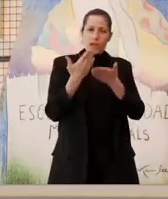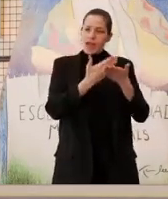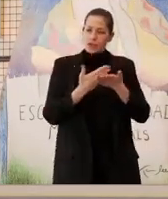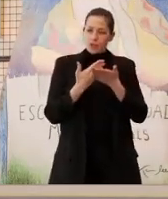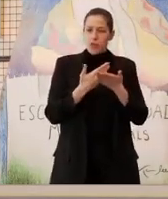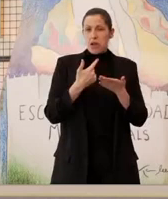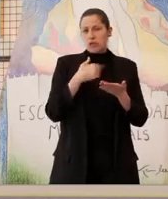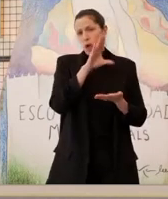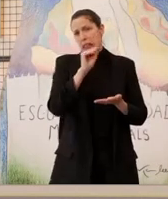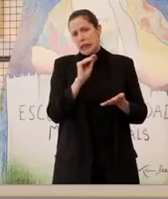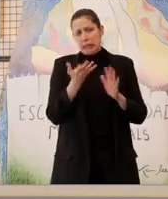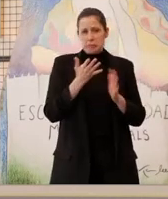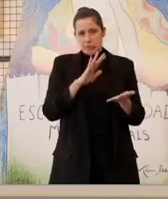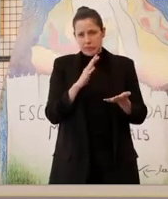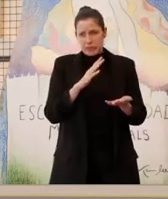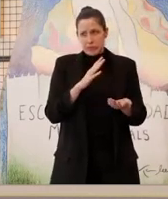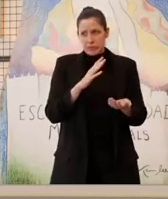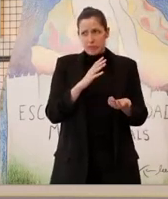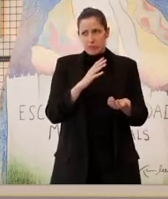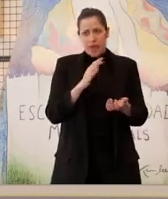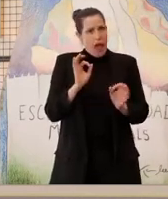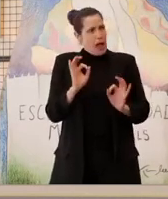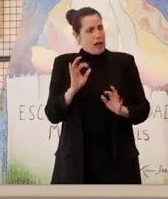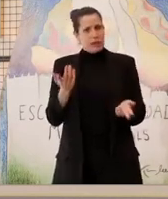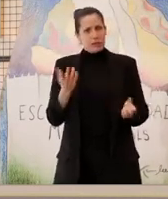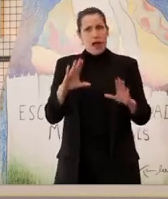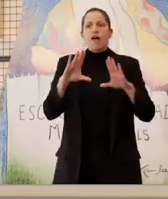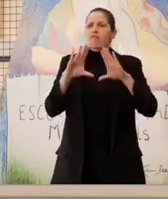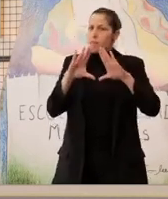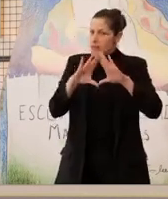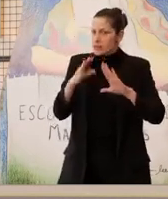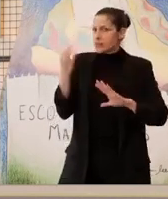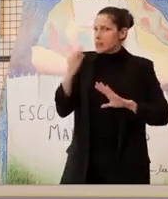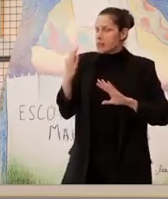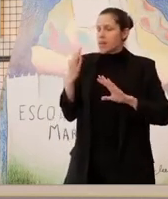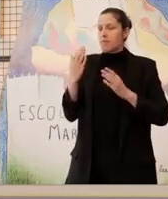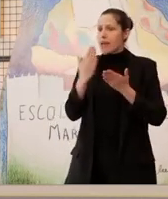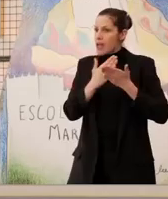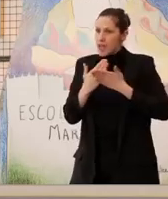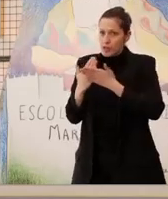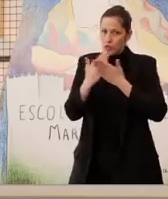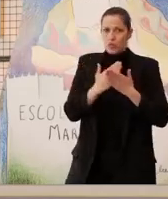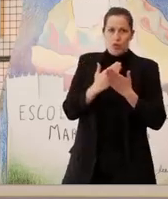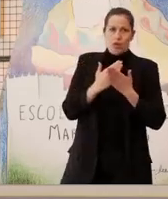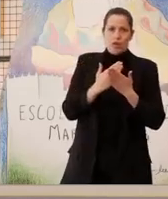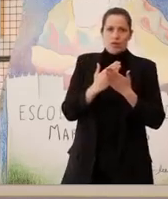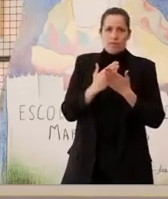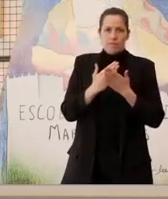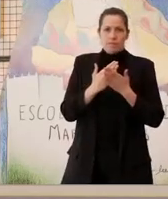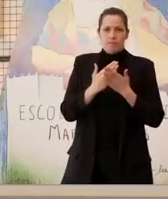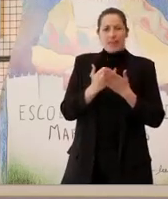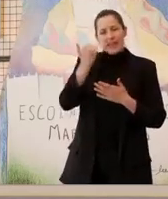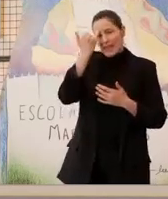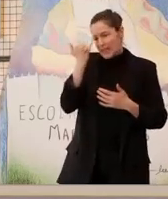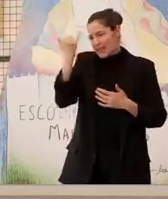pensaba pues se da por hecho no las feministas tenemos que estudiar es la idea Clara de que el feminismo